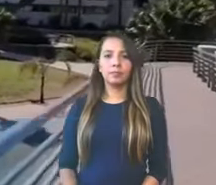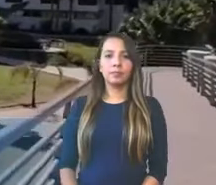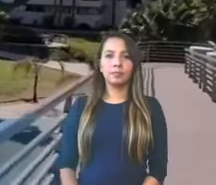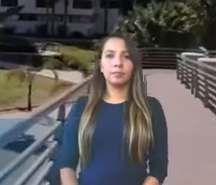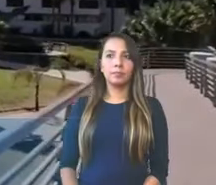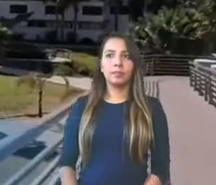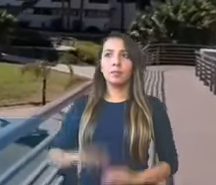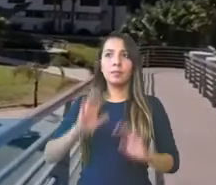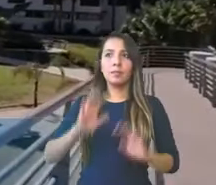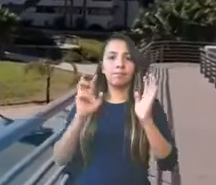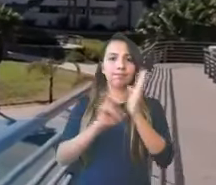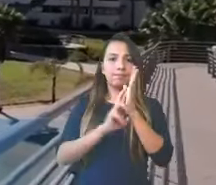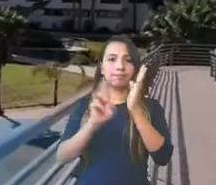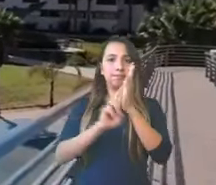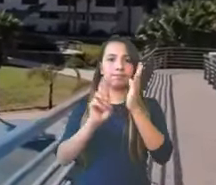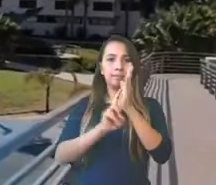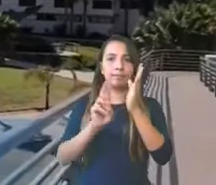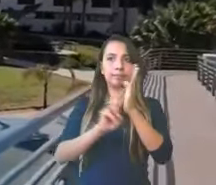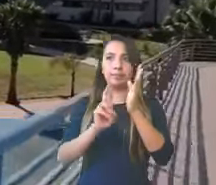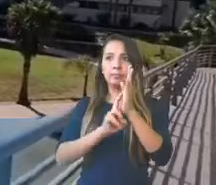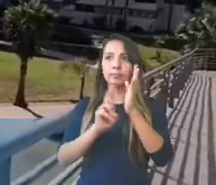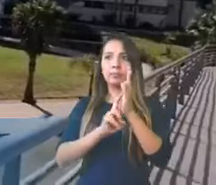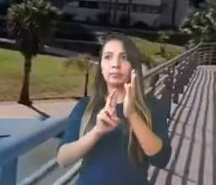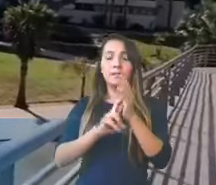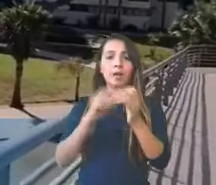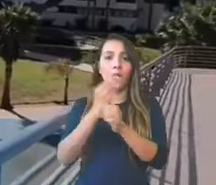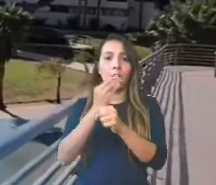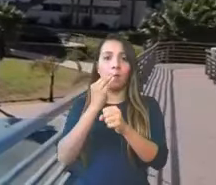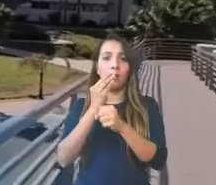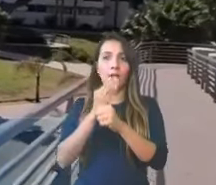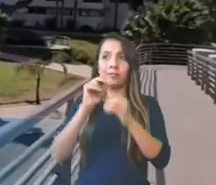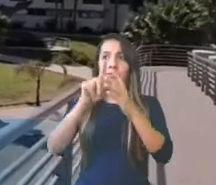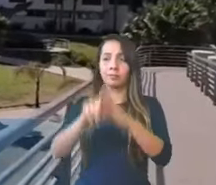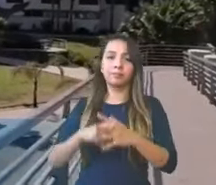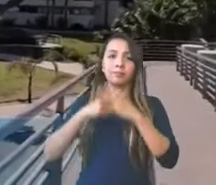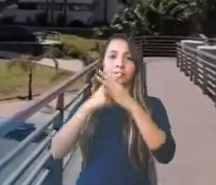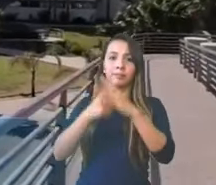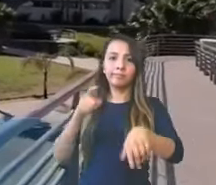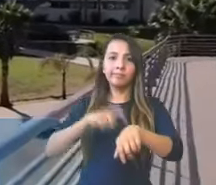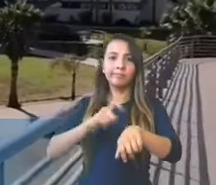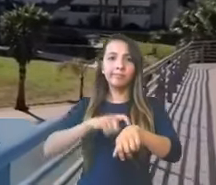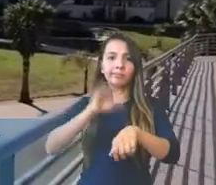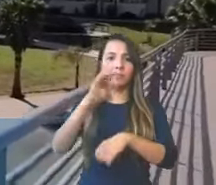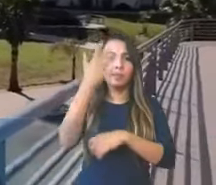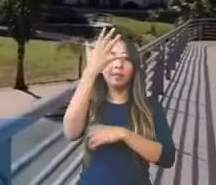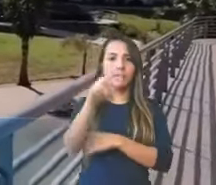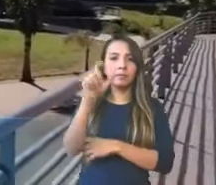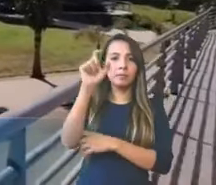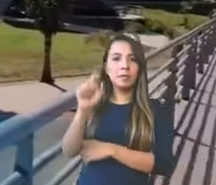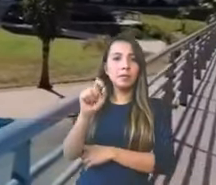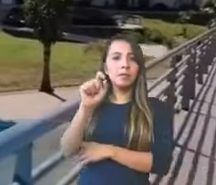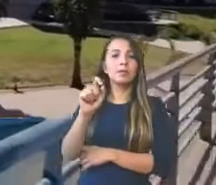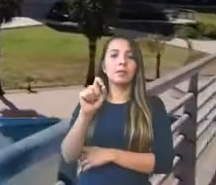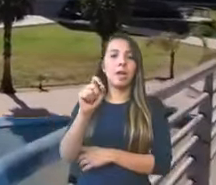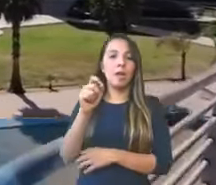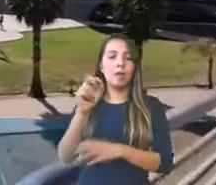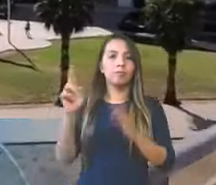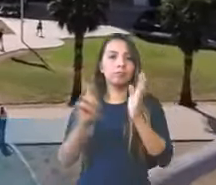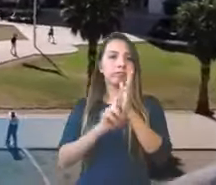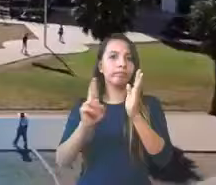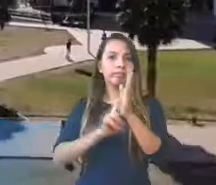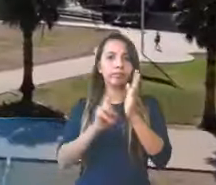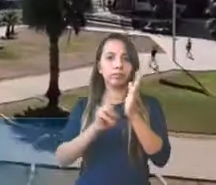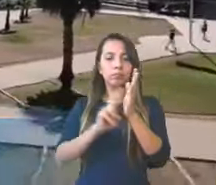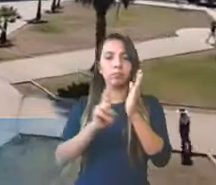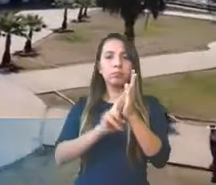Ahí está ya, dando a conocer ya. En este momento inicia, a las 10:20 dan inicio